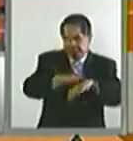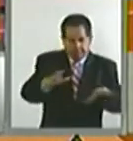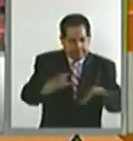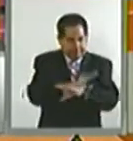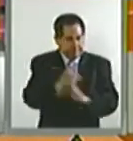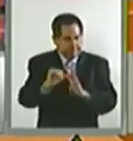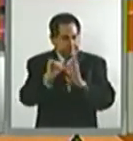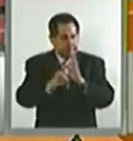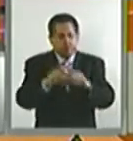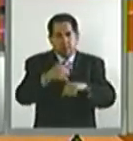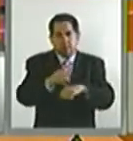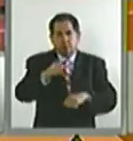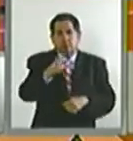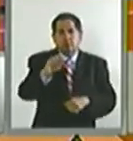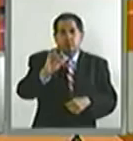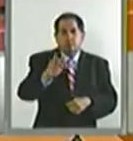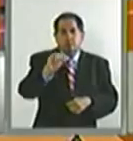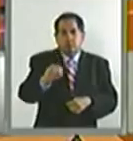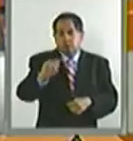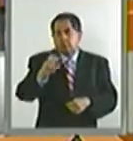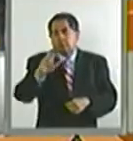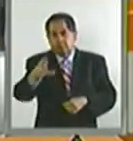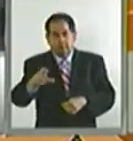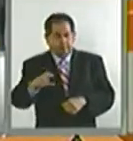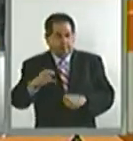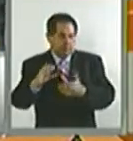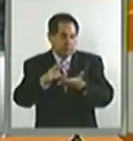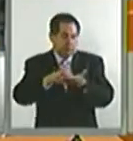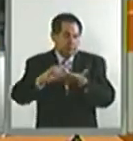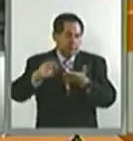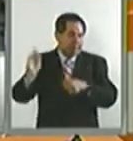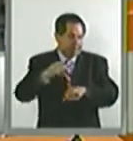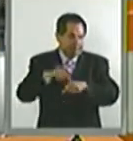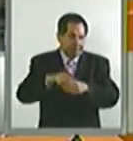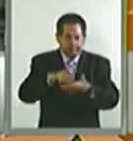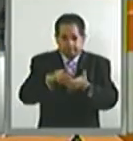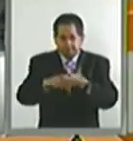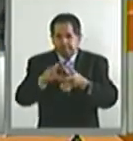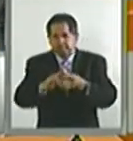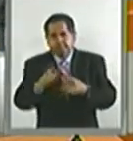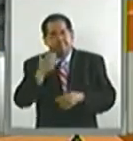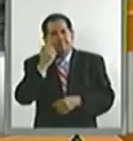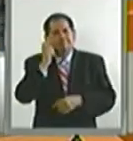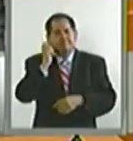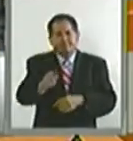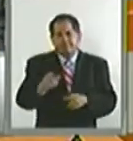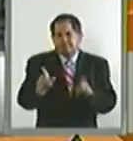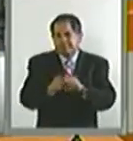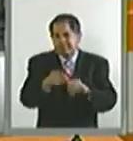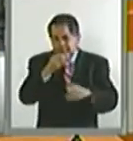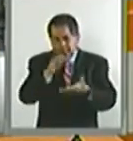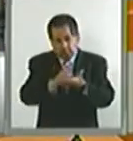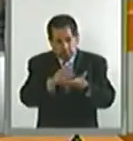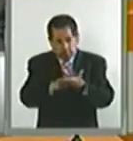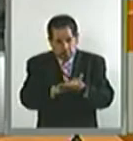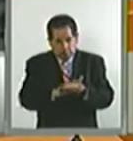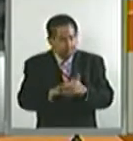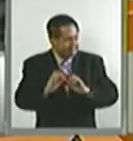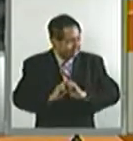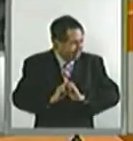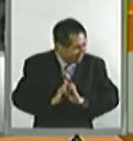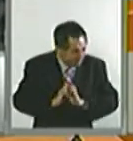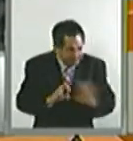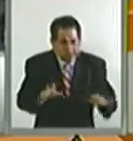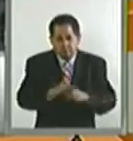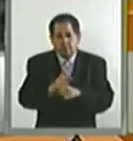artículo 149 ter del Código Penal Federal, que busca simplemente puntualizar mejor cuáles serían